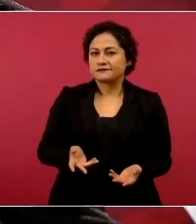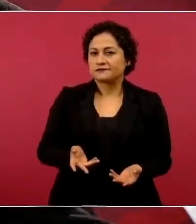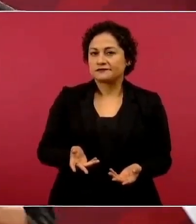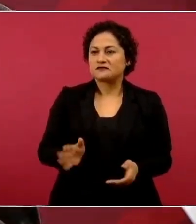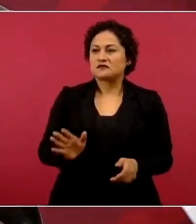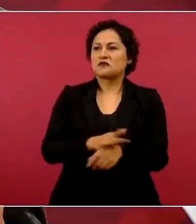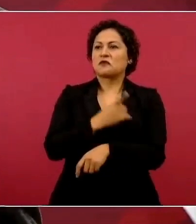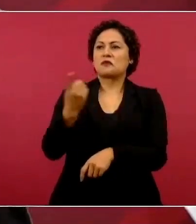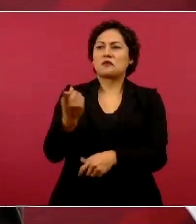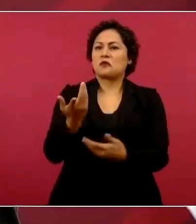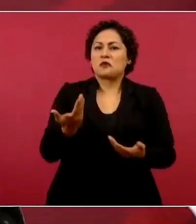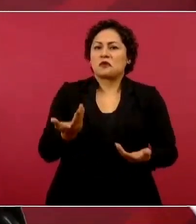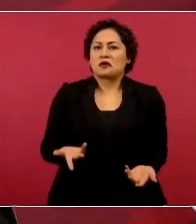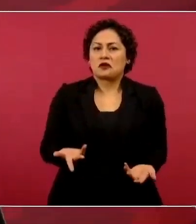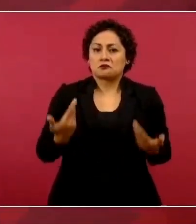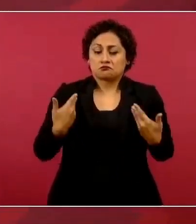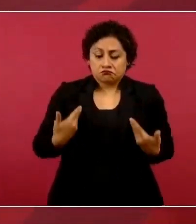porque yo solo